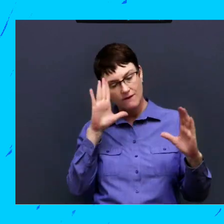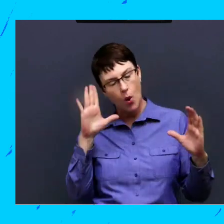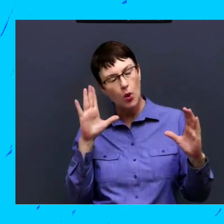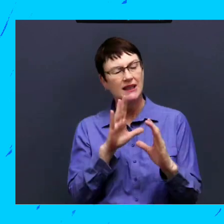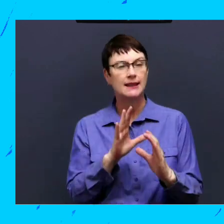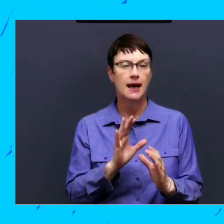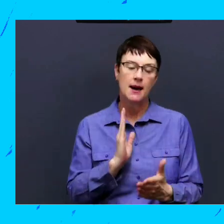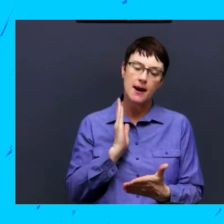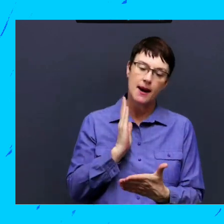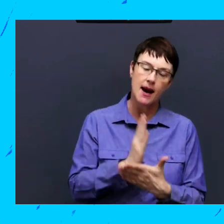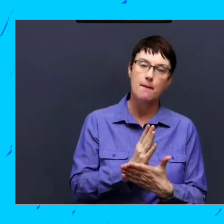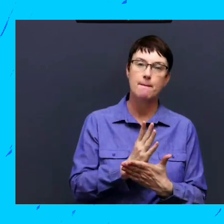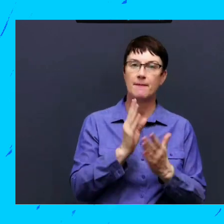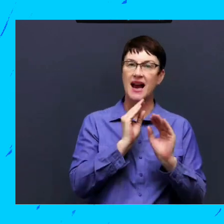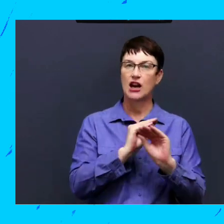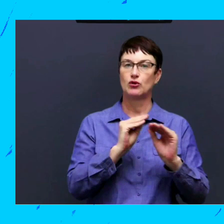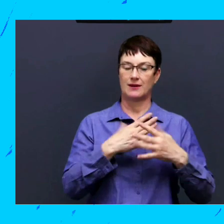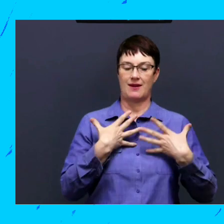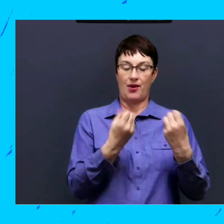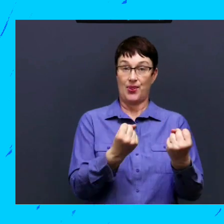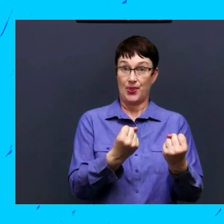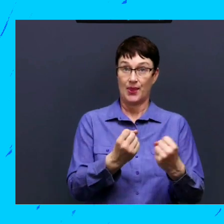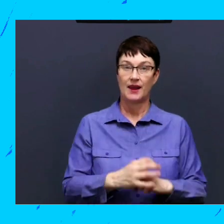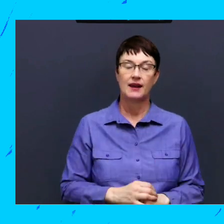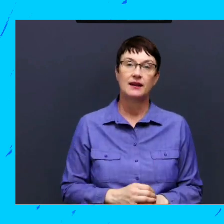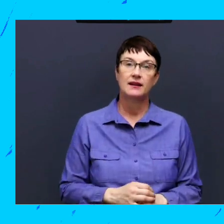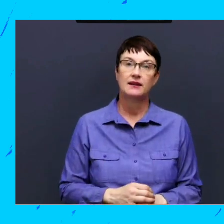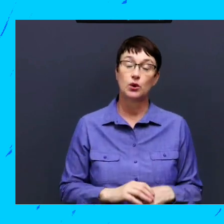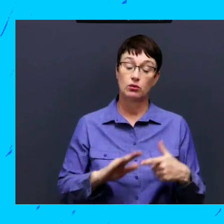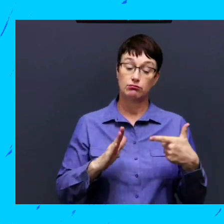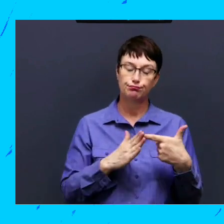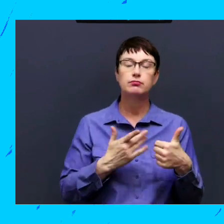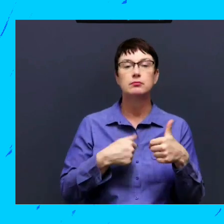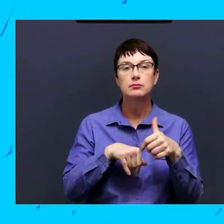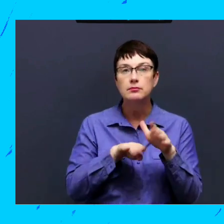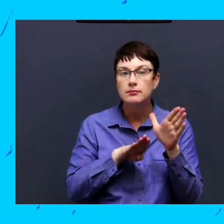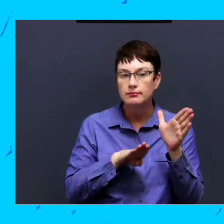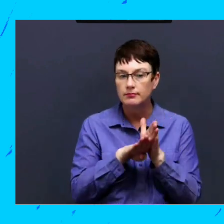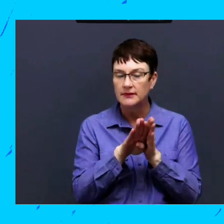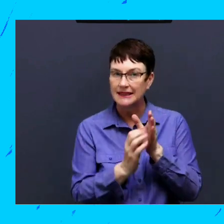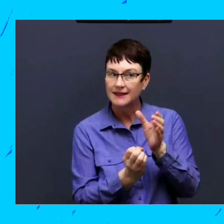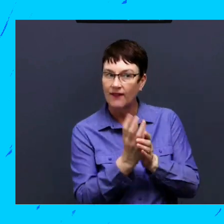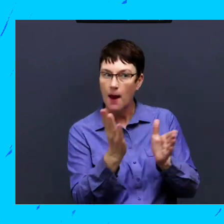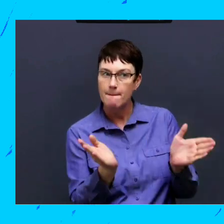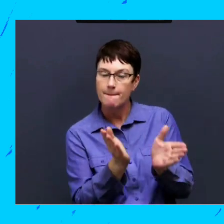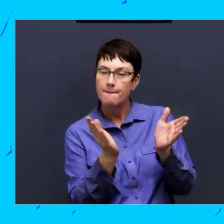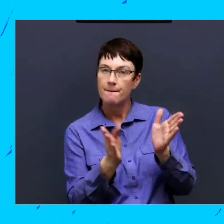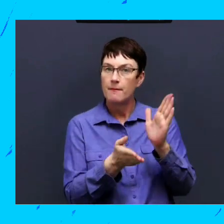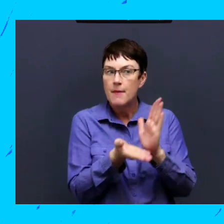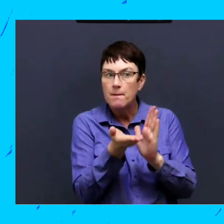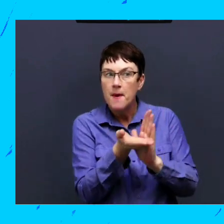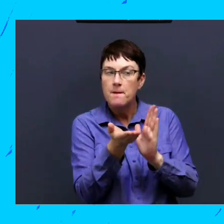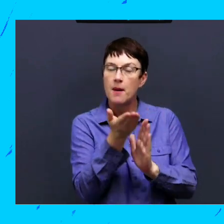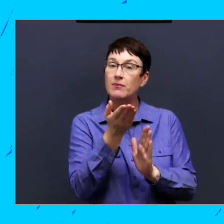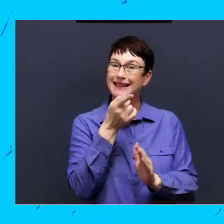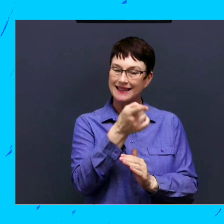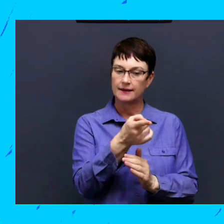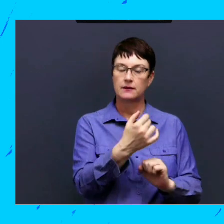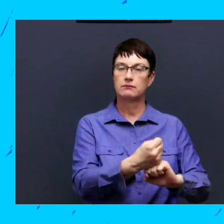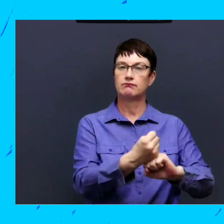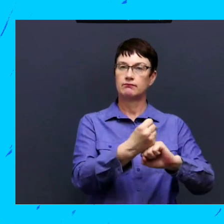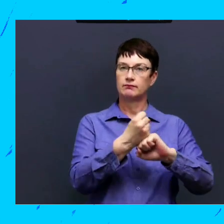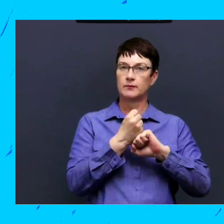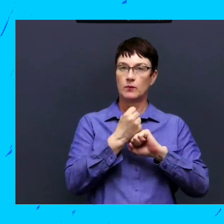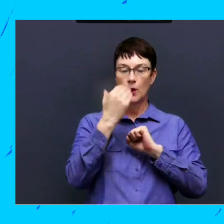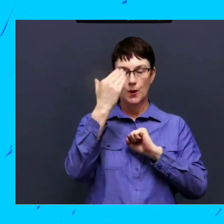Y la serie de Lancet también fue muy importante, ofreciendo pruebas de la eficacia